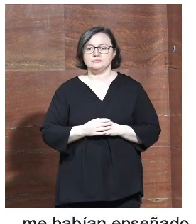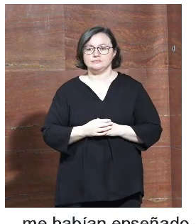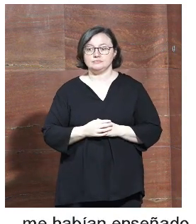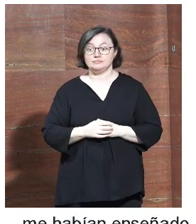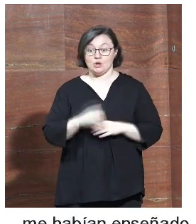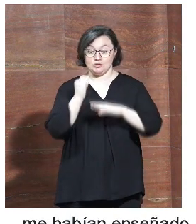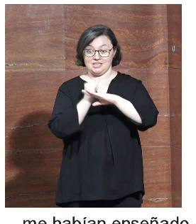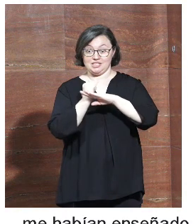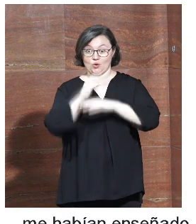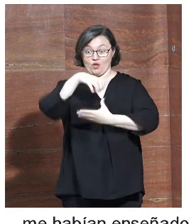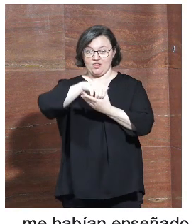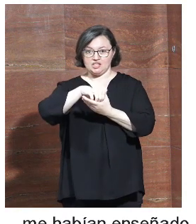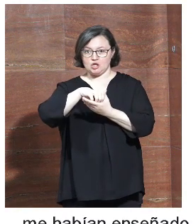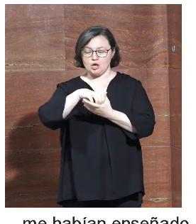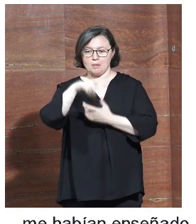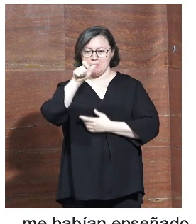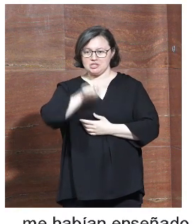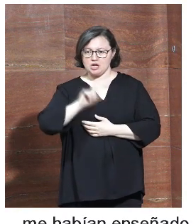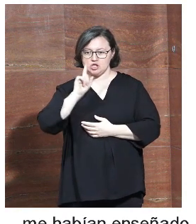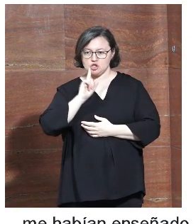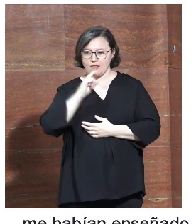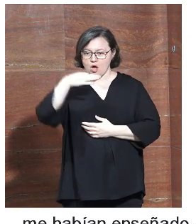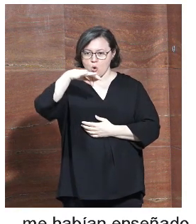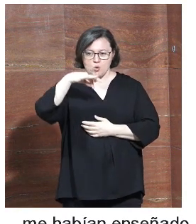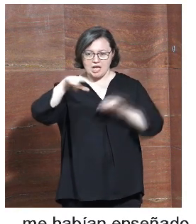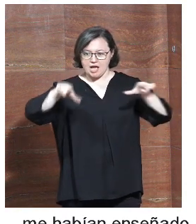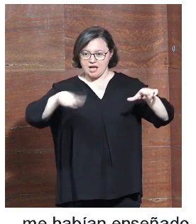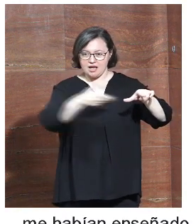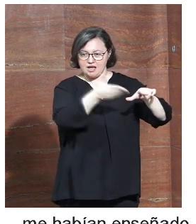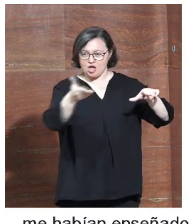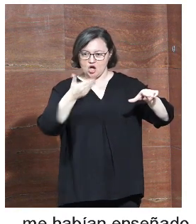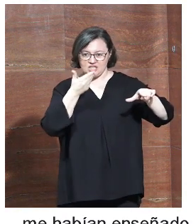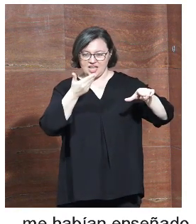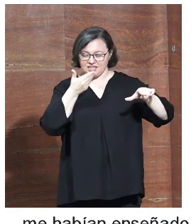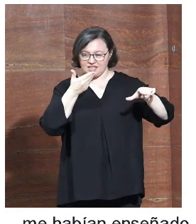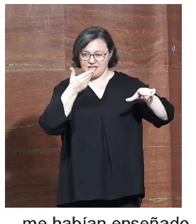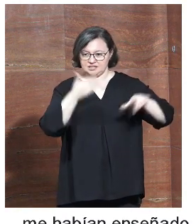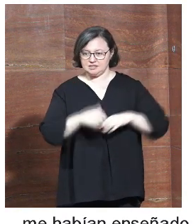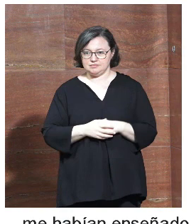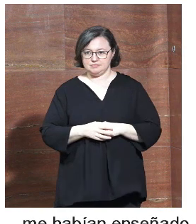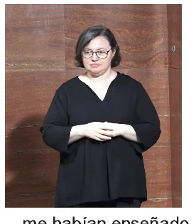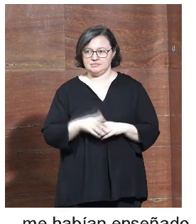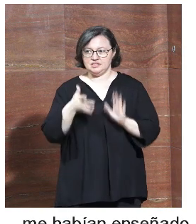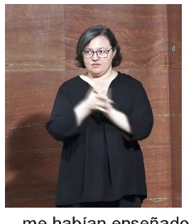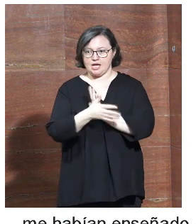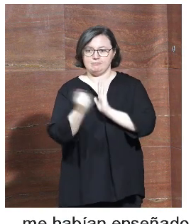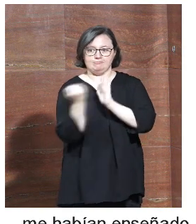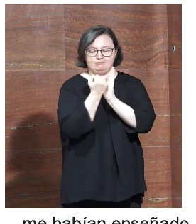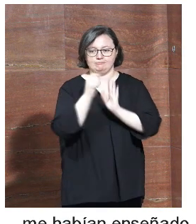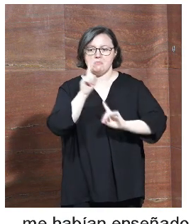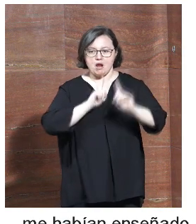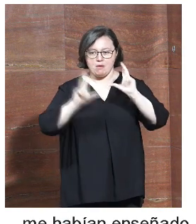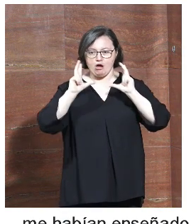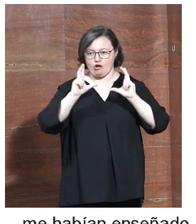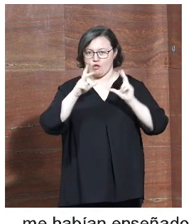y en ese centro era la única persona sorda que había en el aula. Que eso también era un problema